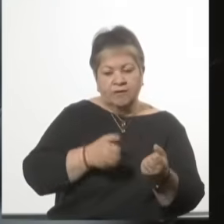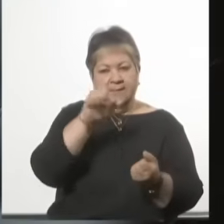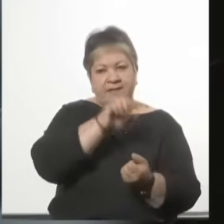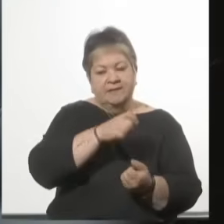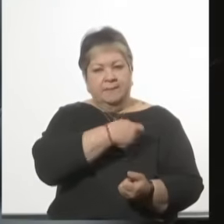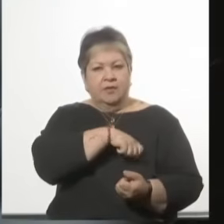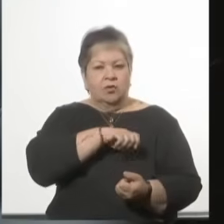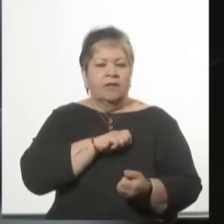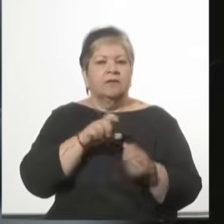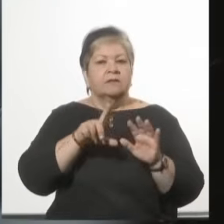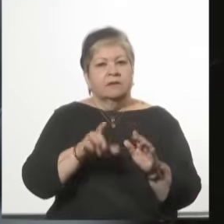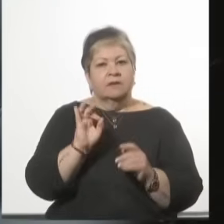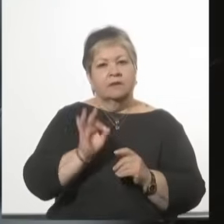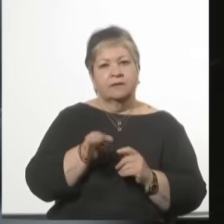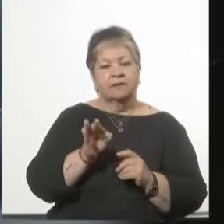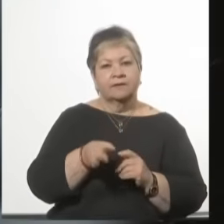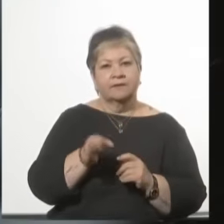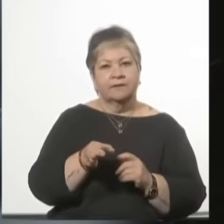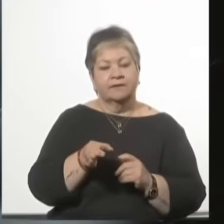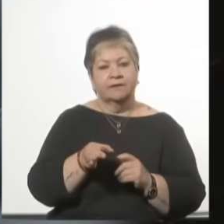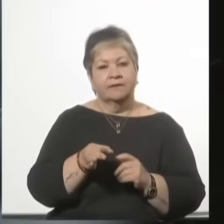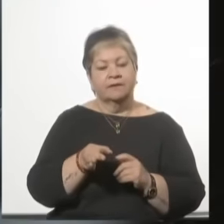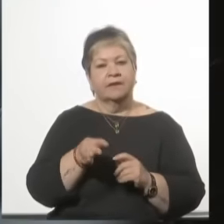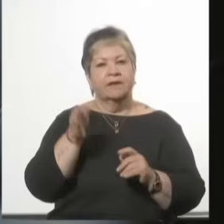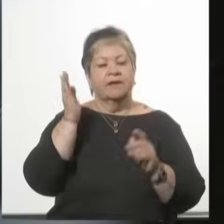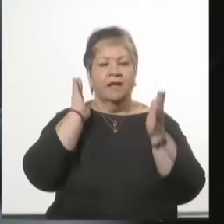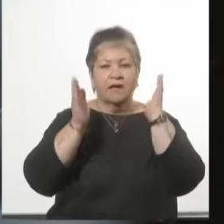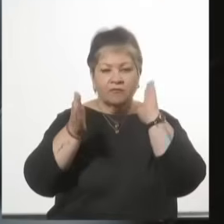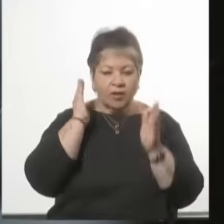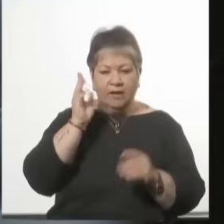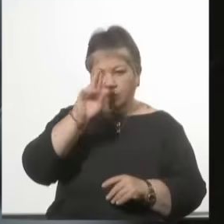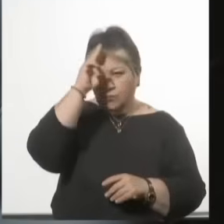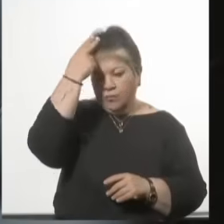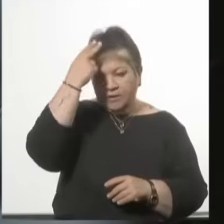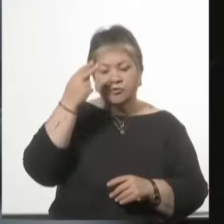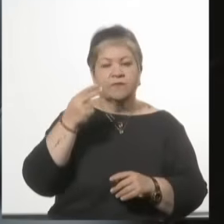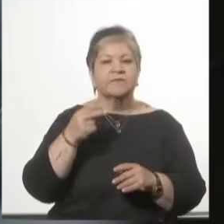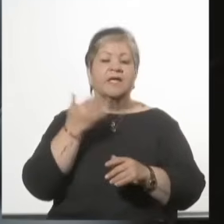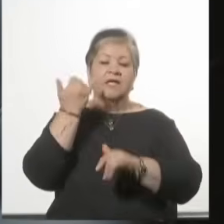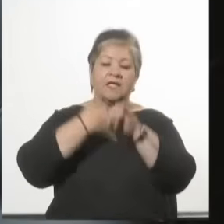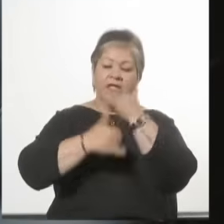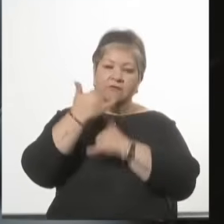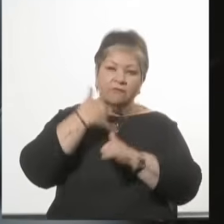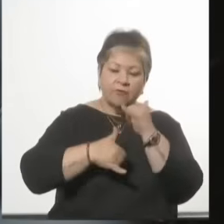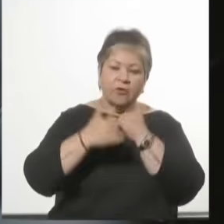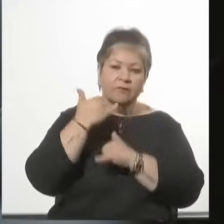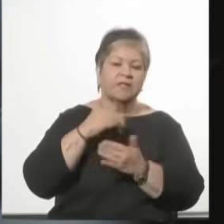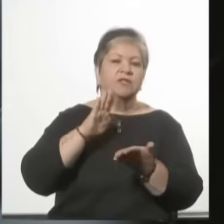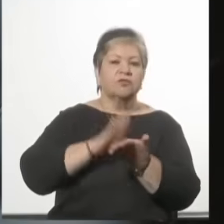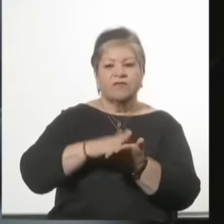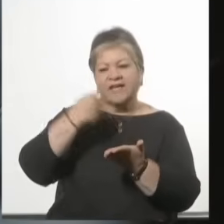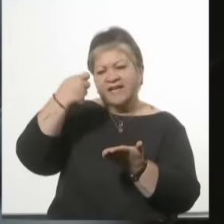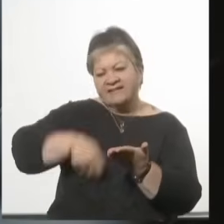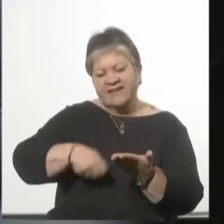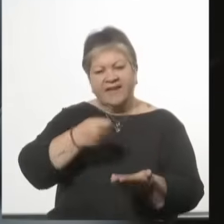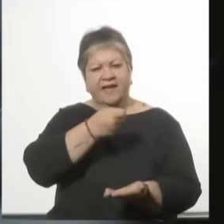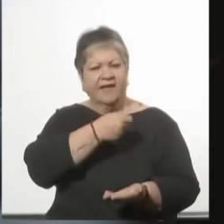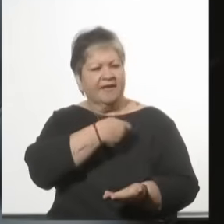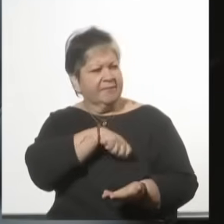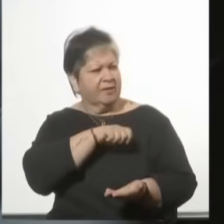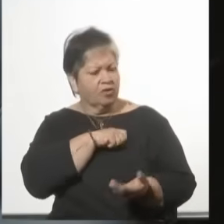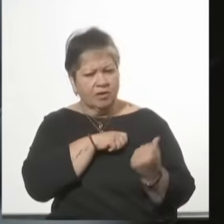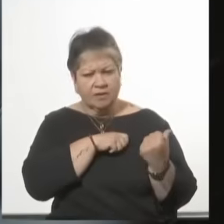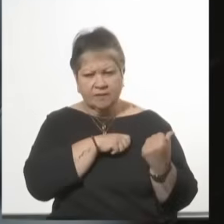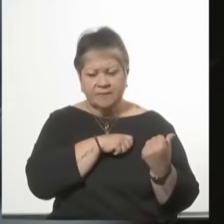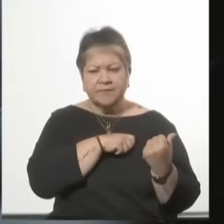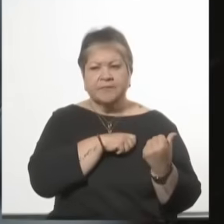El 7 de octubre, el estudio del Piazzo Abogados realiza un informe sobre la garantía de RedBridge Insurance Company, sobre la cual afirma